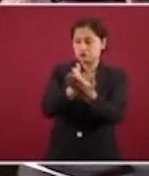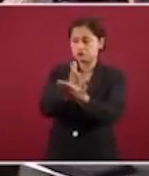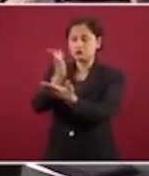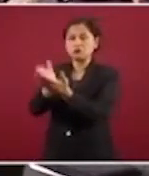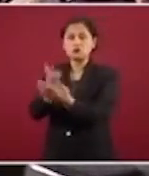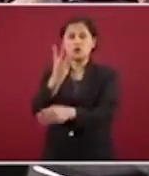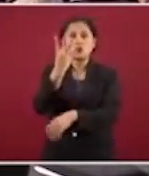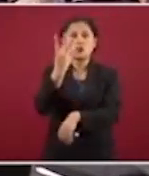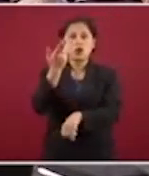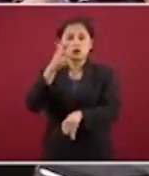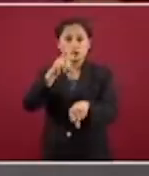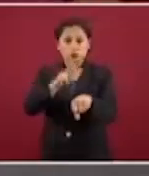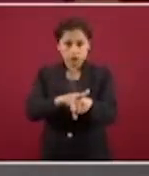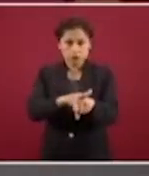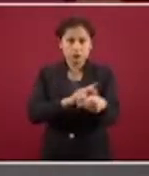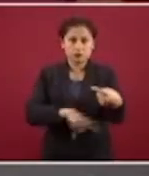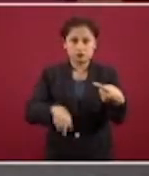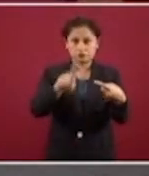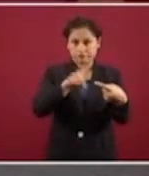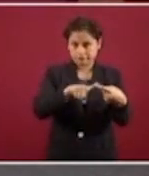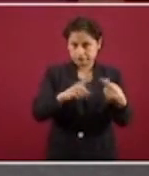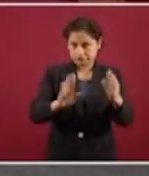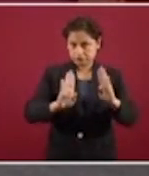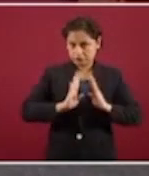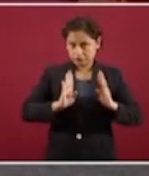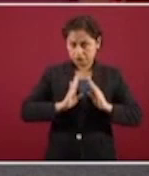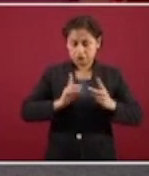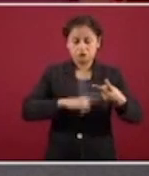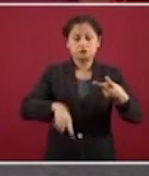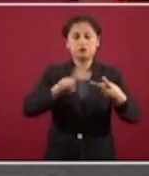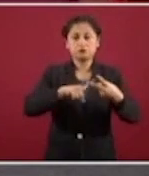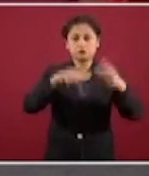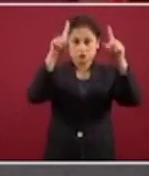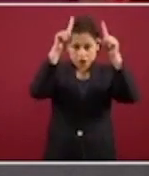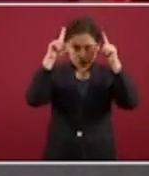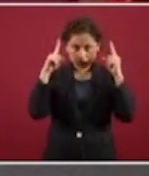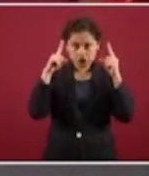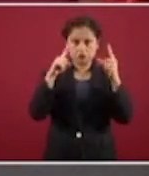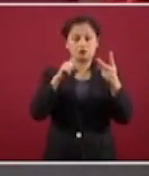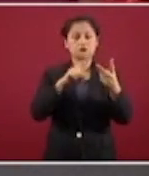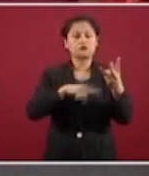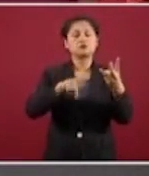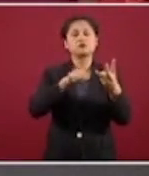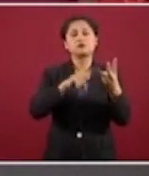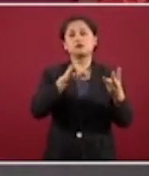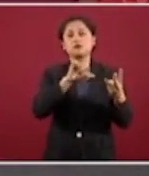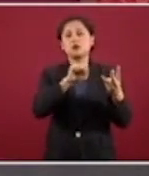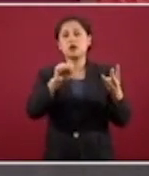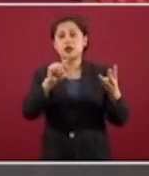Uno de la Secretaría de la Defensa, uno de Marina, uno del ISSSTE y uno del